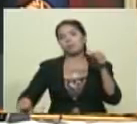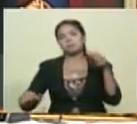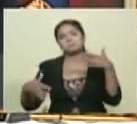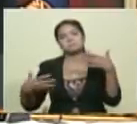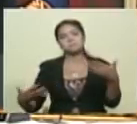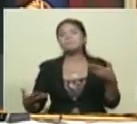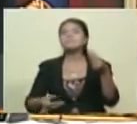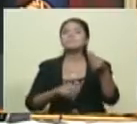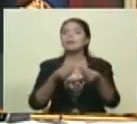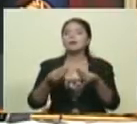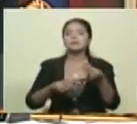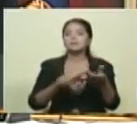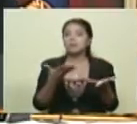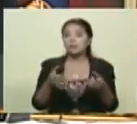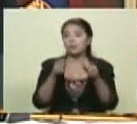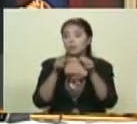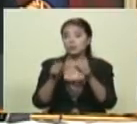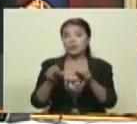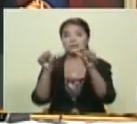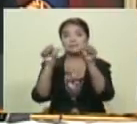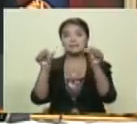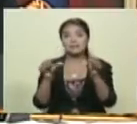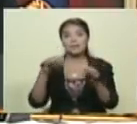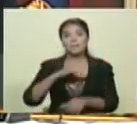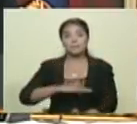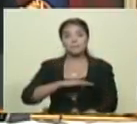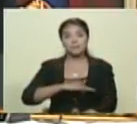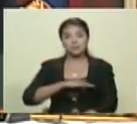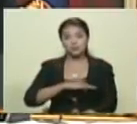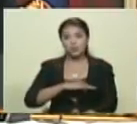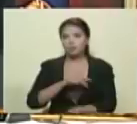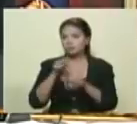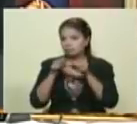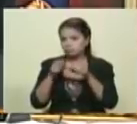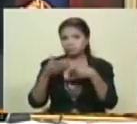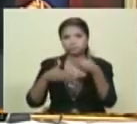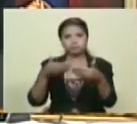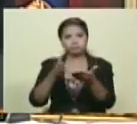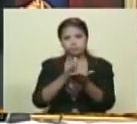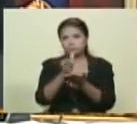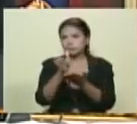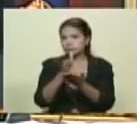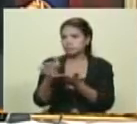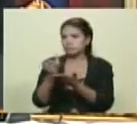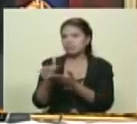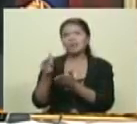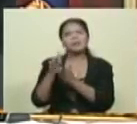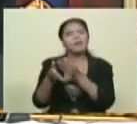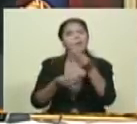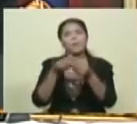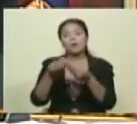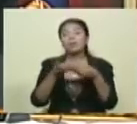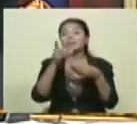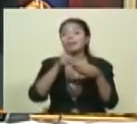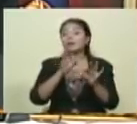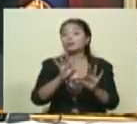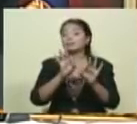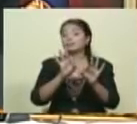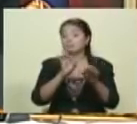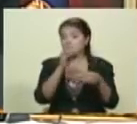hacemos? Mantener el sistema de misiones y grandes misiones, ampliarlo. ¿Qué hemos hecho? Un dato específico,